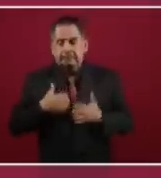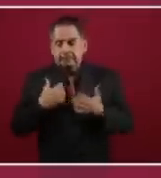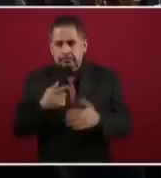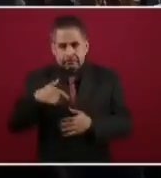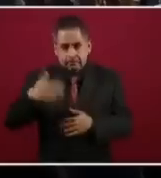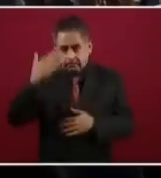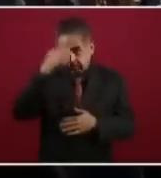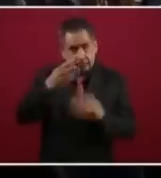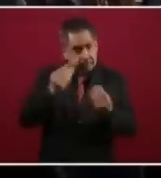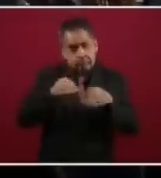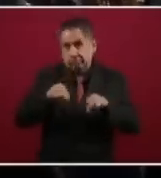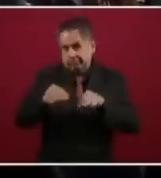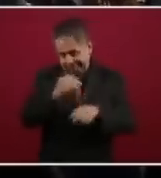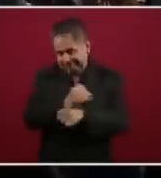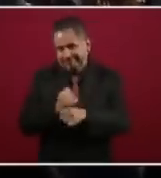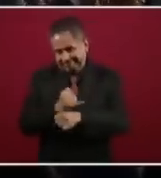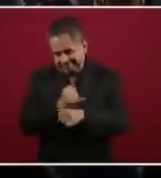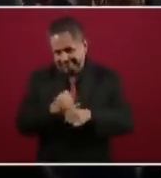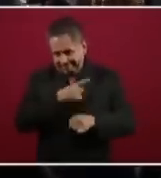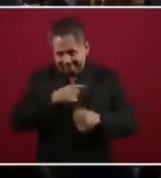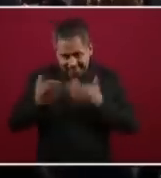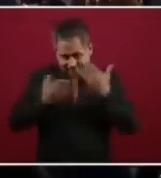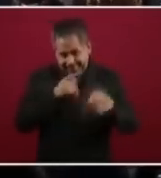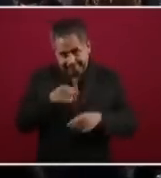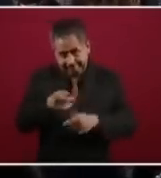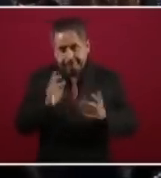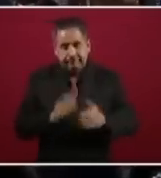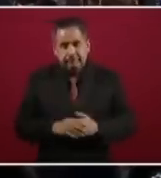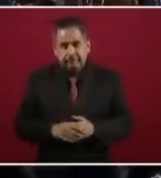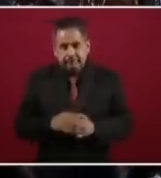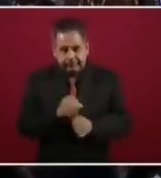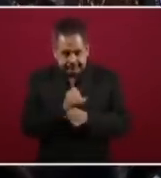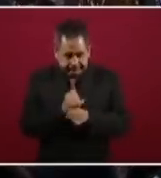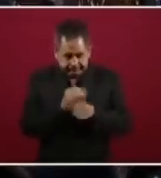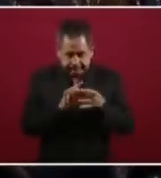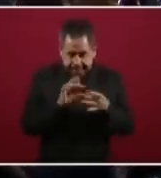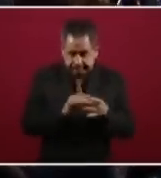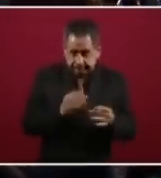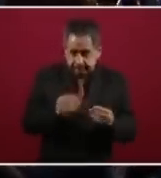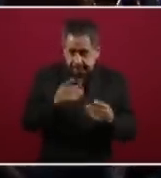Ustedes tienen mucho trabajo, o sea, de investigación,